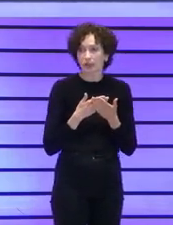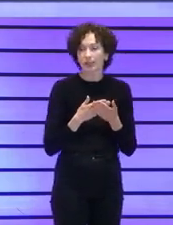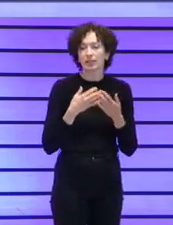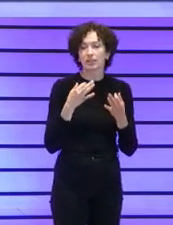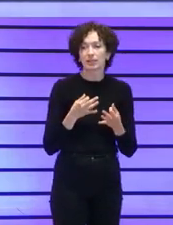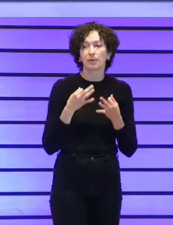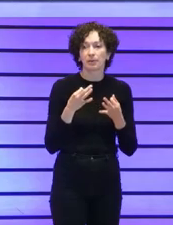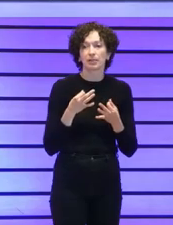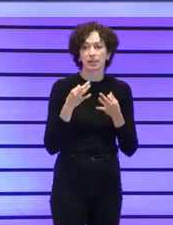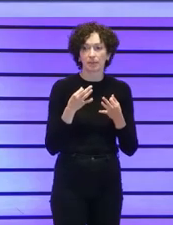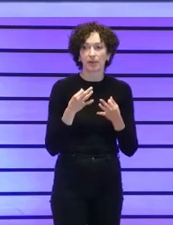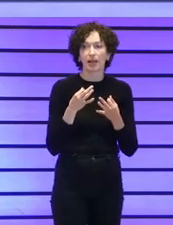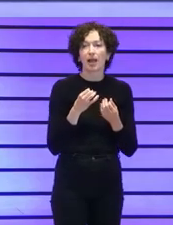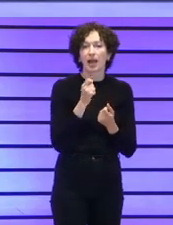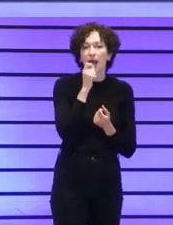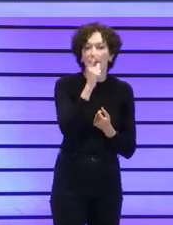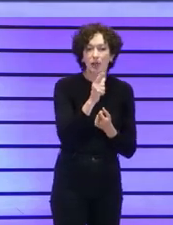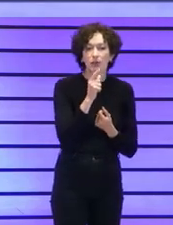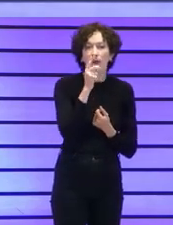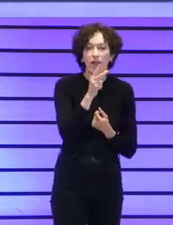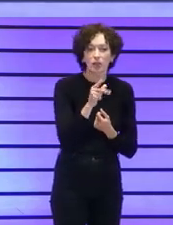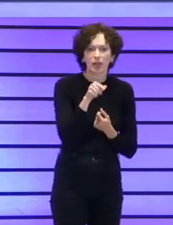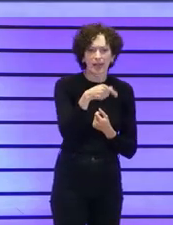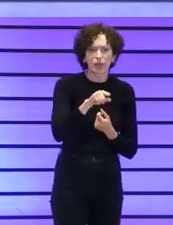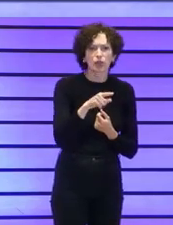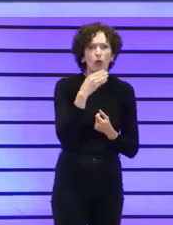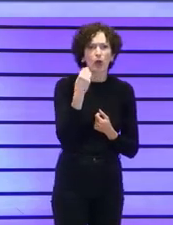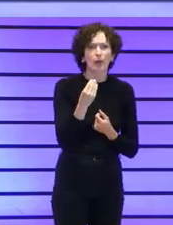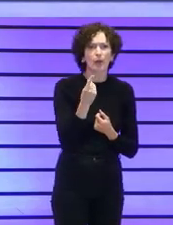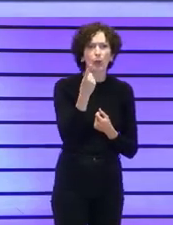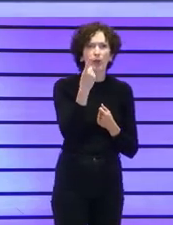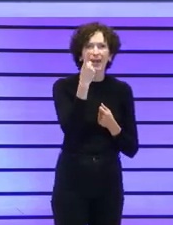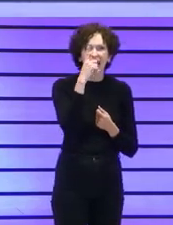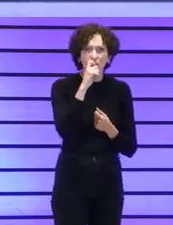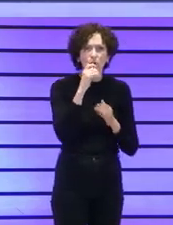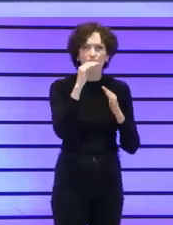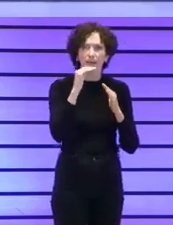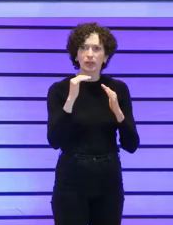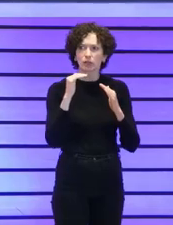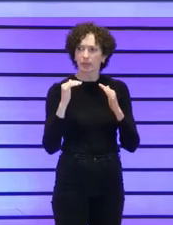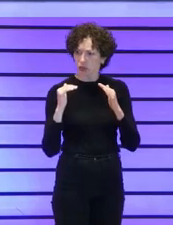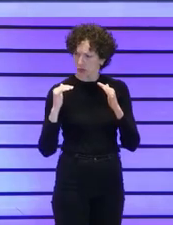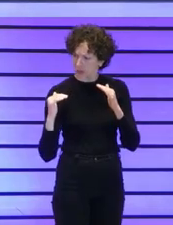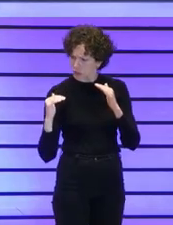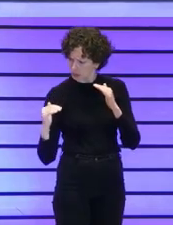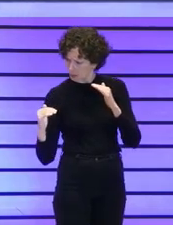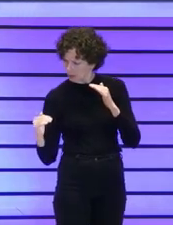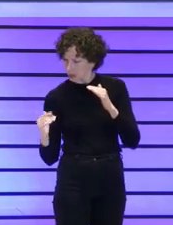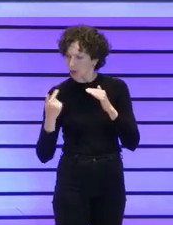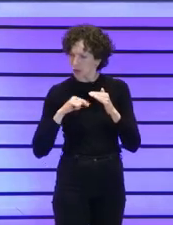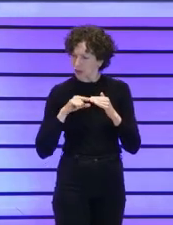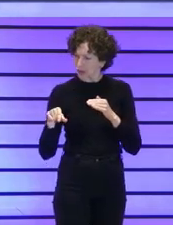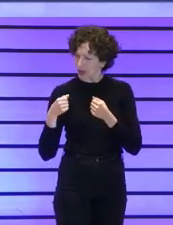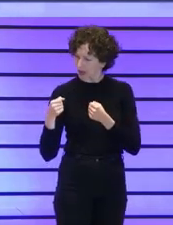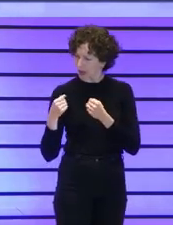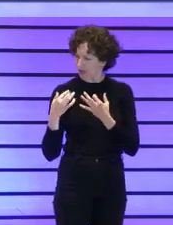joven cada año que pasa, ¿no? Y nosotros les chupamos, ¿no? Les absorbemos esa energía,